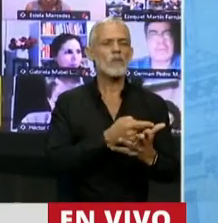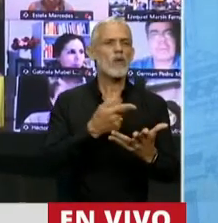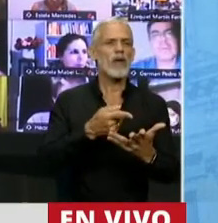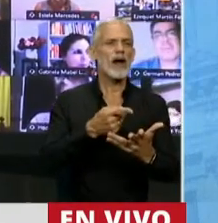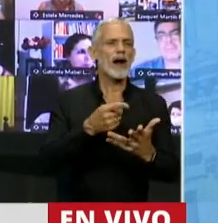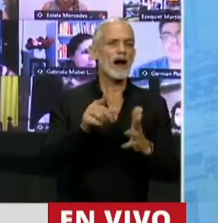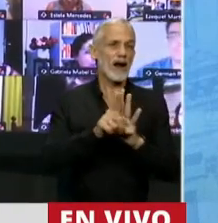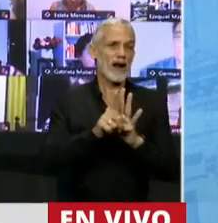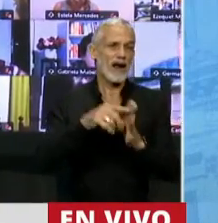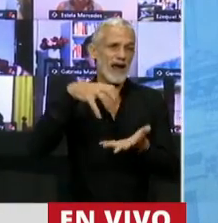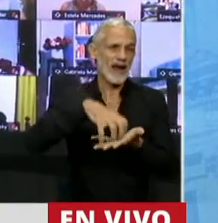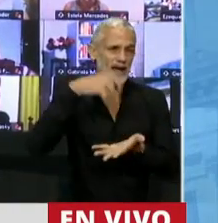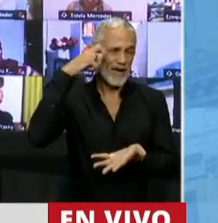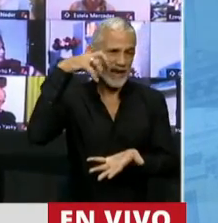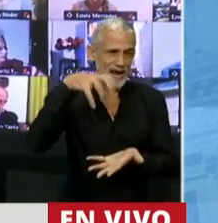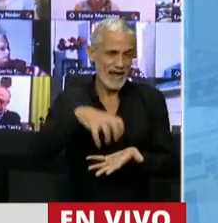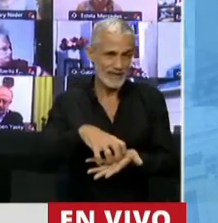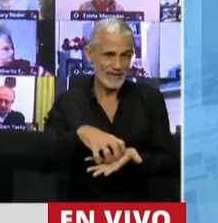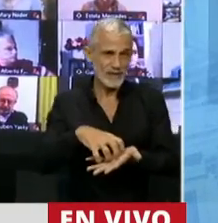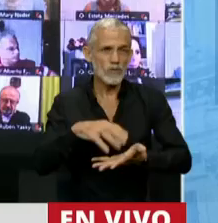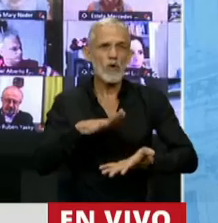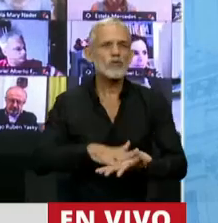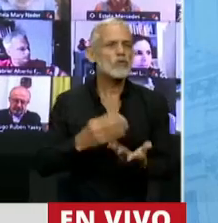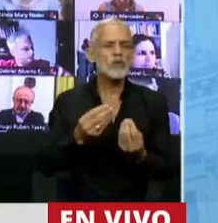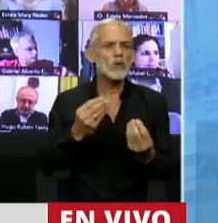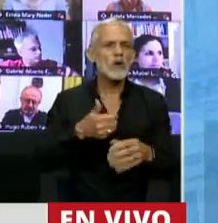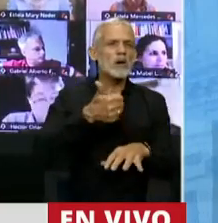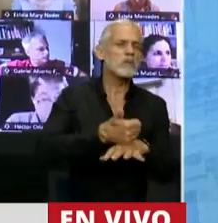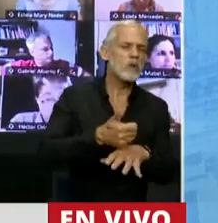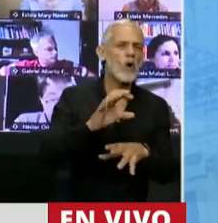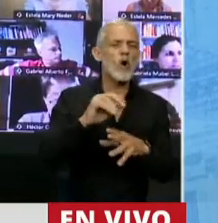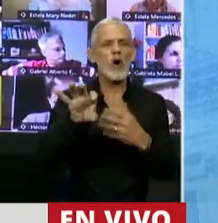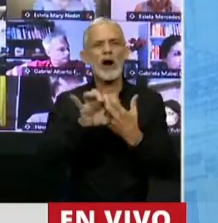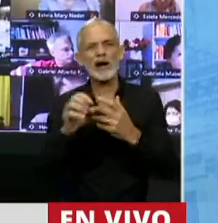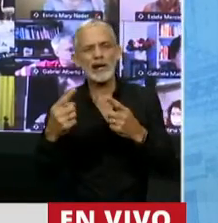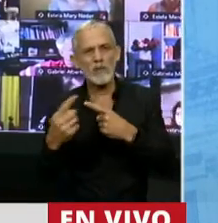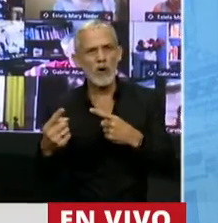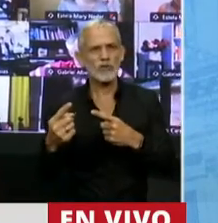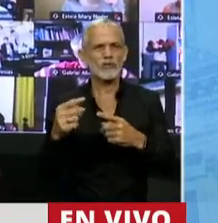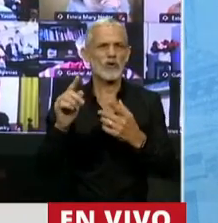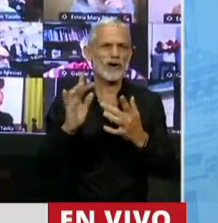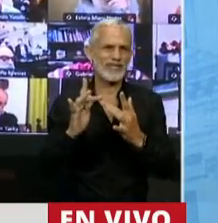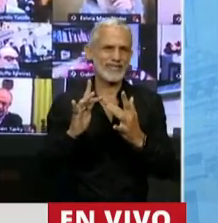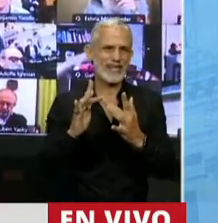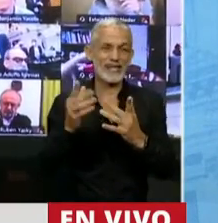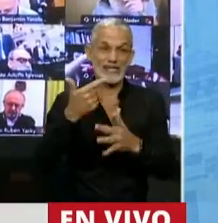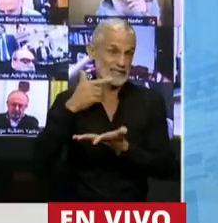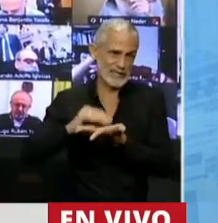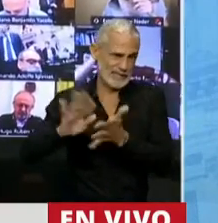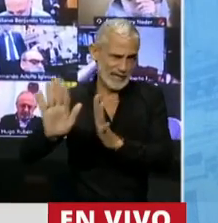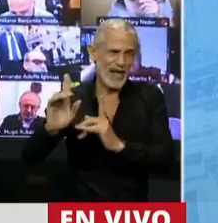legislativo en cuanto al carácter presencial o remoto de las sesiones. Se estaba refiriendo al Senado,